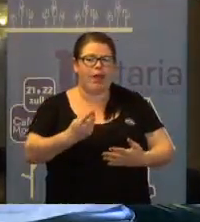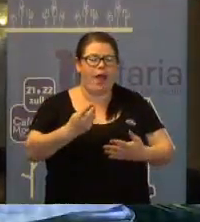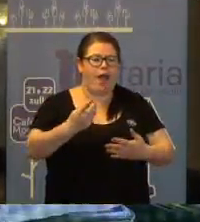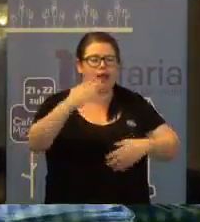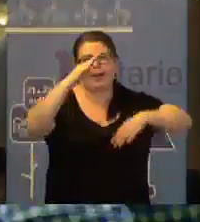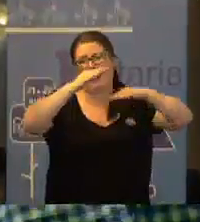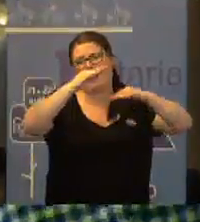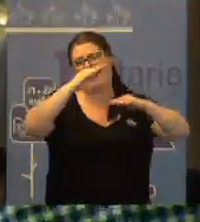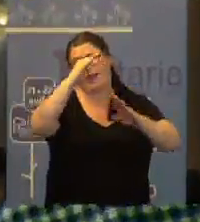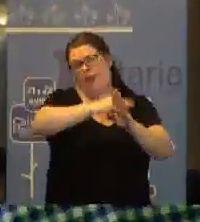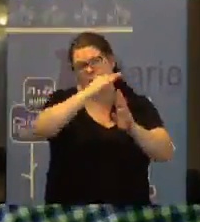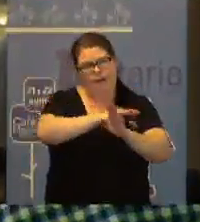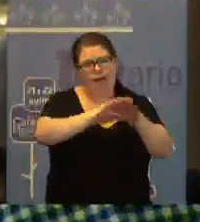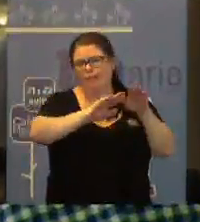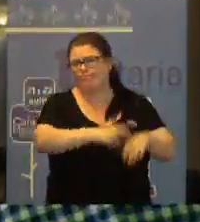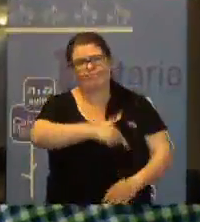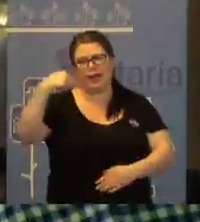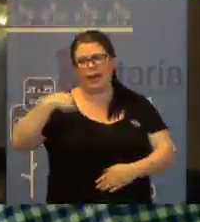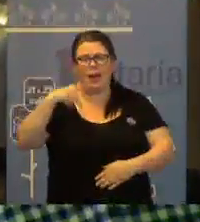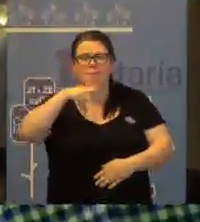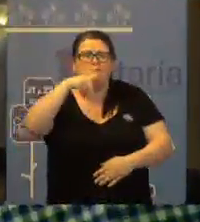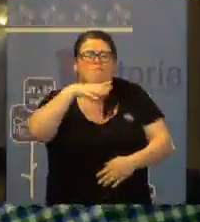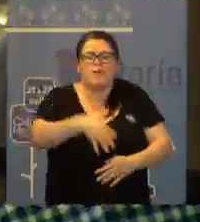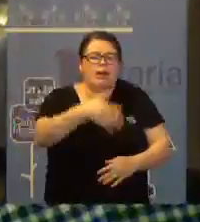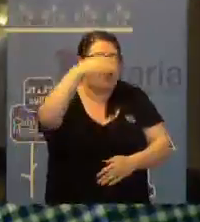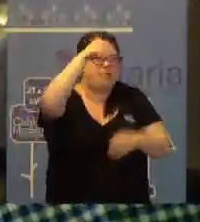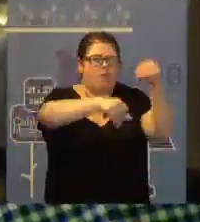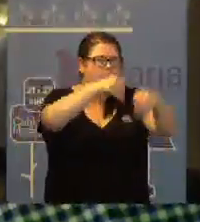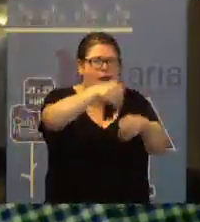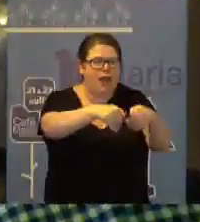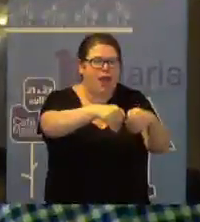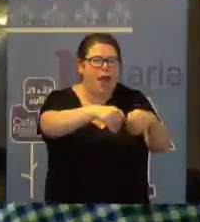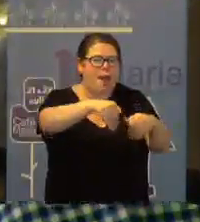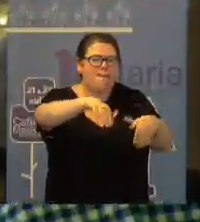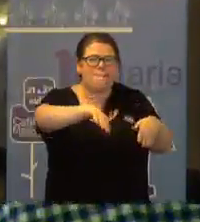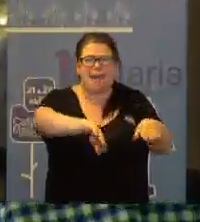global, por que vota a xente da extrema dereita e